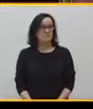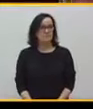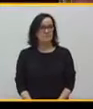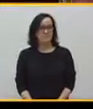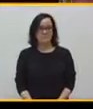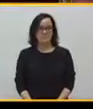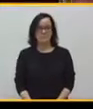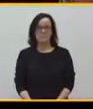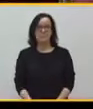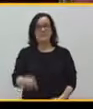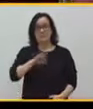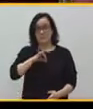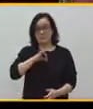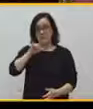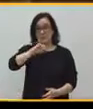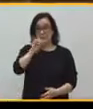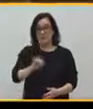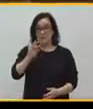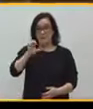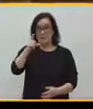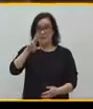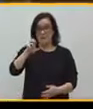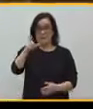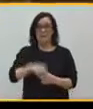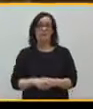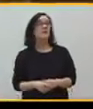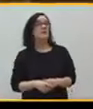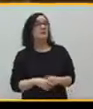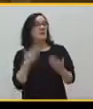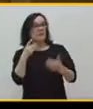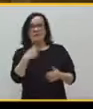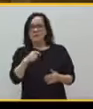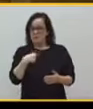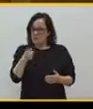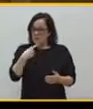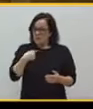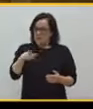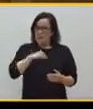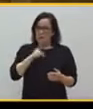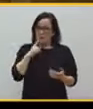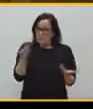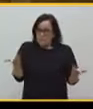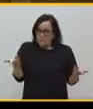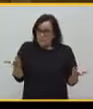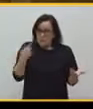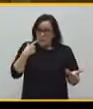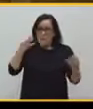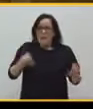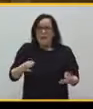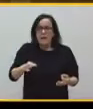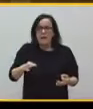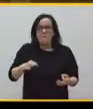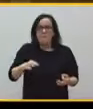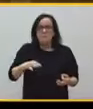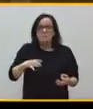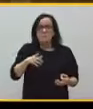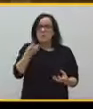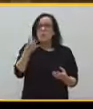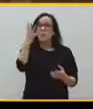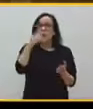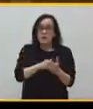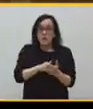Señor Sánchez del Real. Gracias, presidente. ¿No me niega usted entonces la mayor? ¿No me ha sido usted capaz de negar que 4.000 más